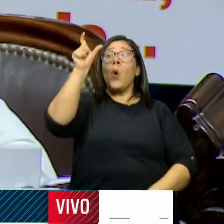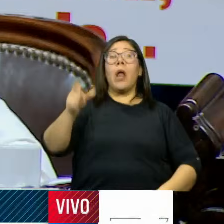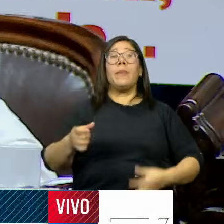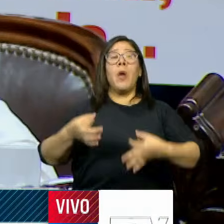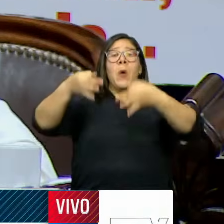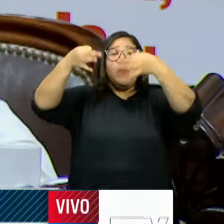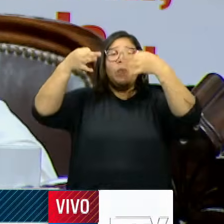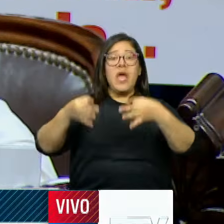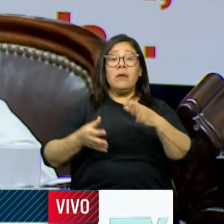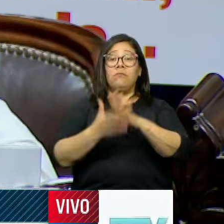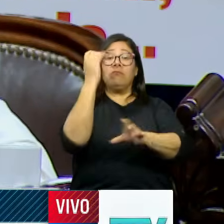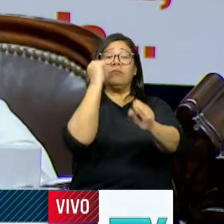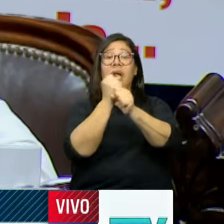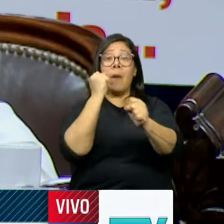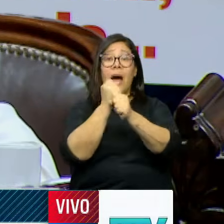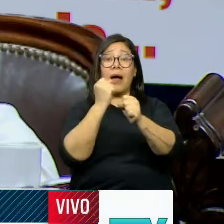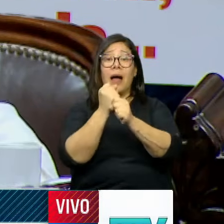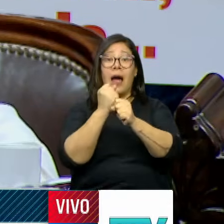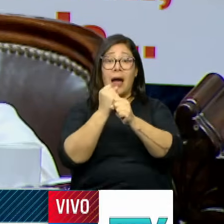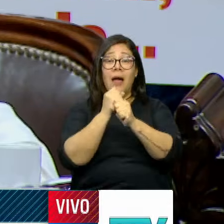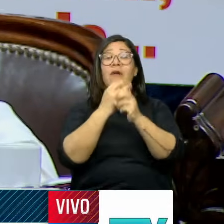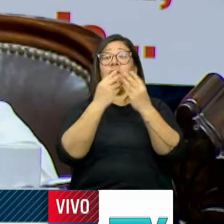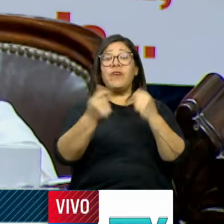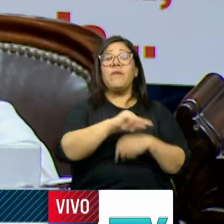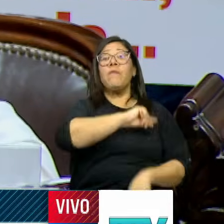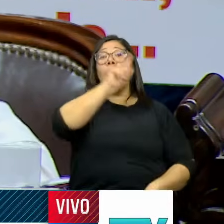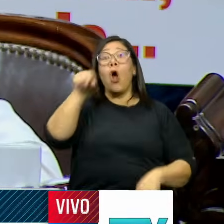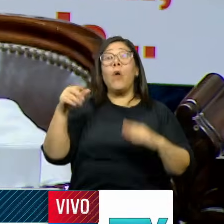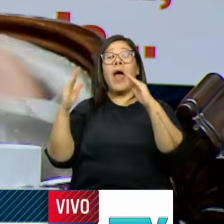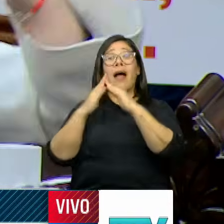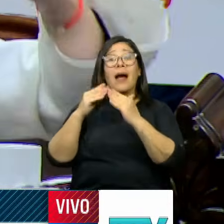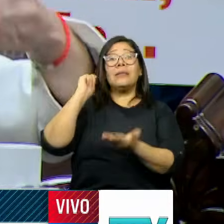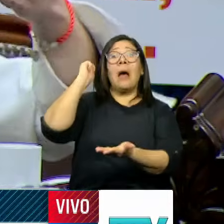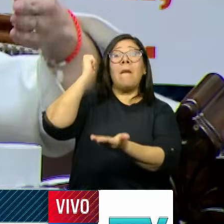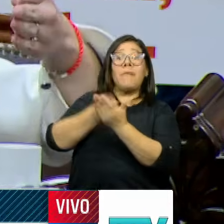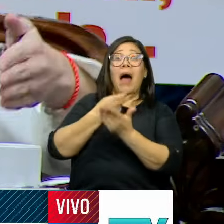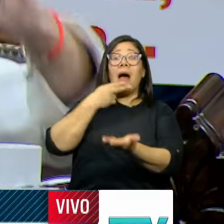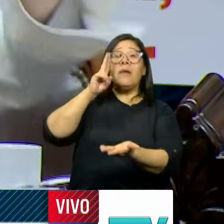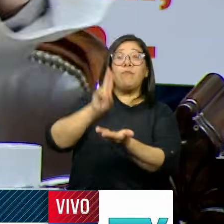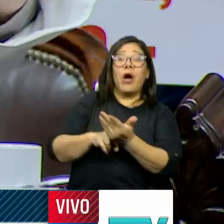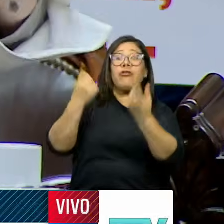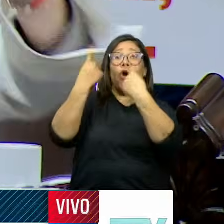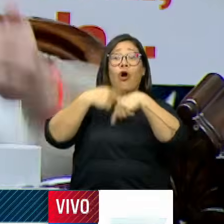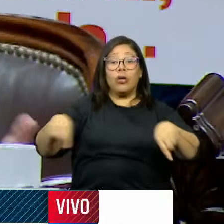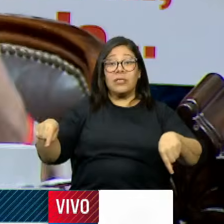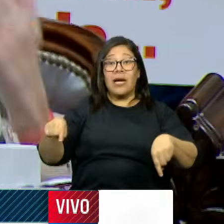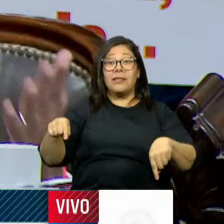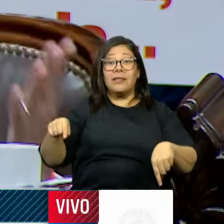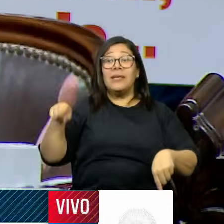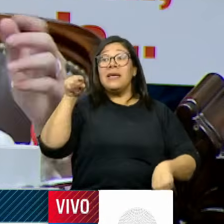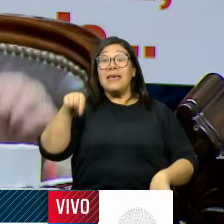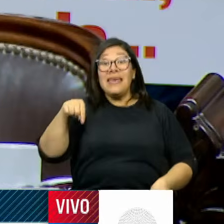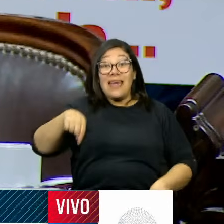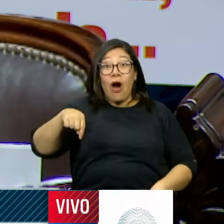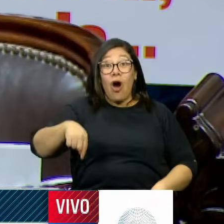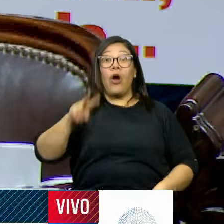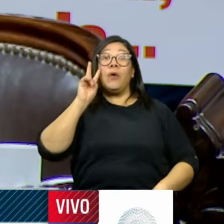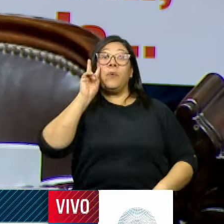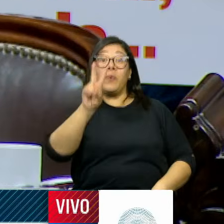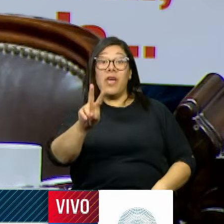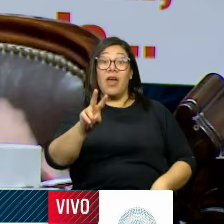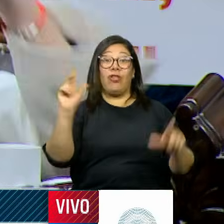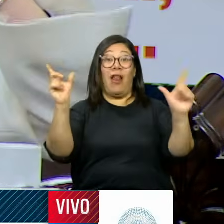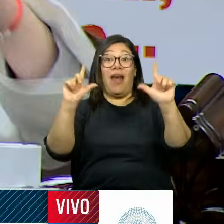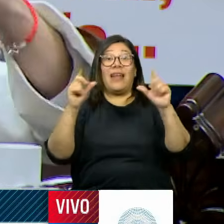llevar el pan a su mesa cada vez cuesta más, sino cumpliendo con el pago de sus impuestos. Y ve que acá los diputados, que lo único que tienen que